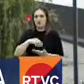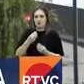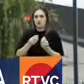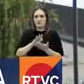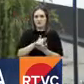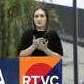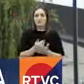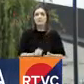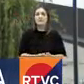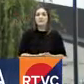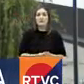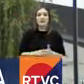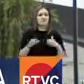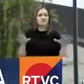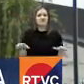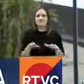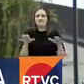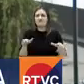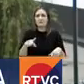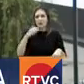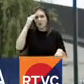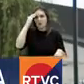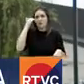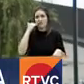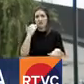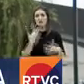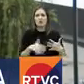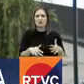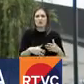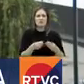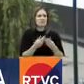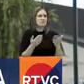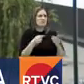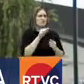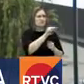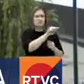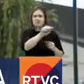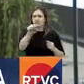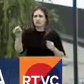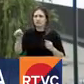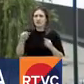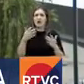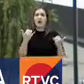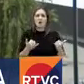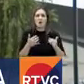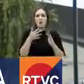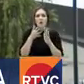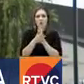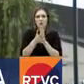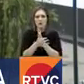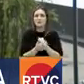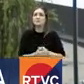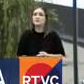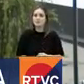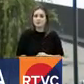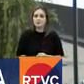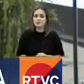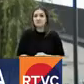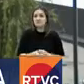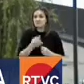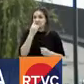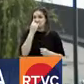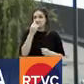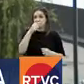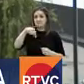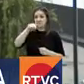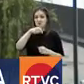Son muchos los eventos aquí en Corferias y si hiciéramos una lista quedaría bastante larga, así que les voy a ir contando de a poco. Uno que puede funcionar muy bien